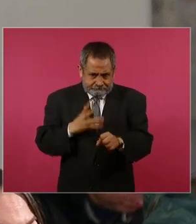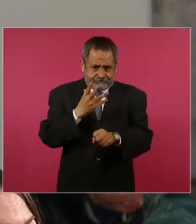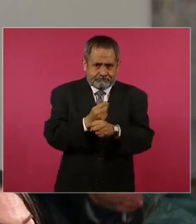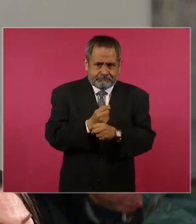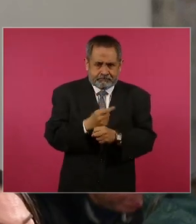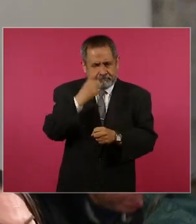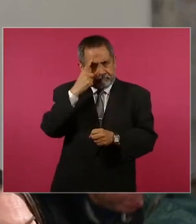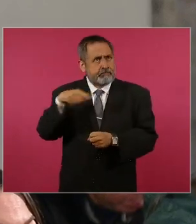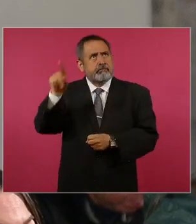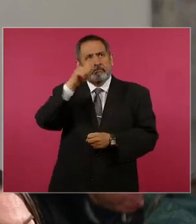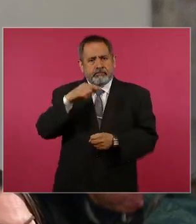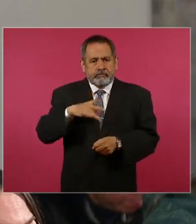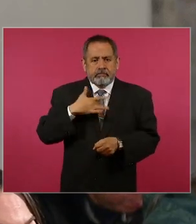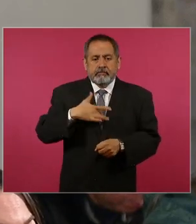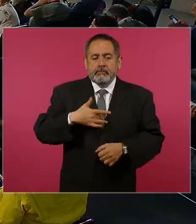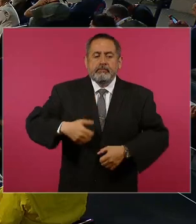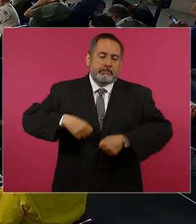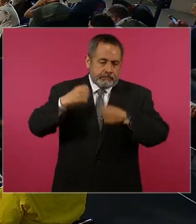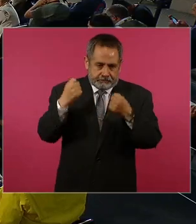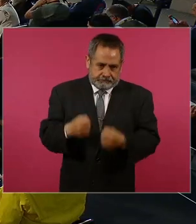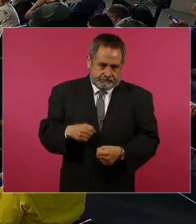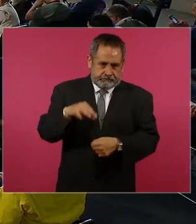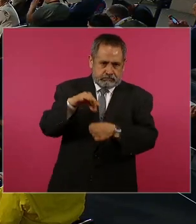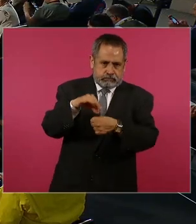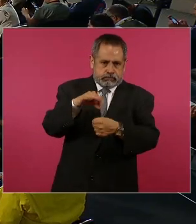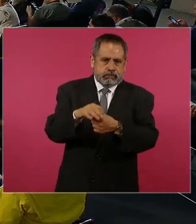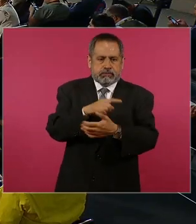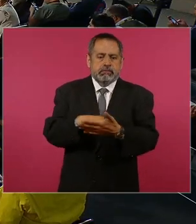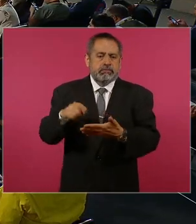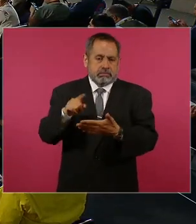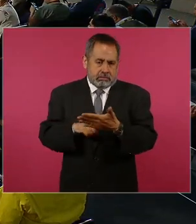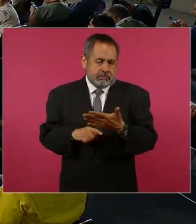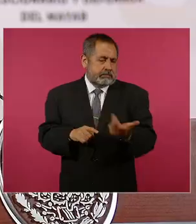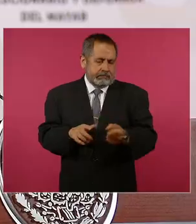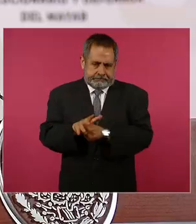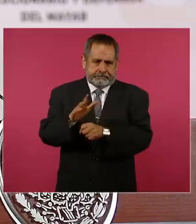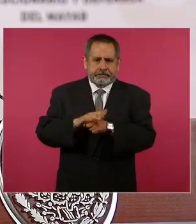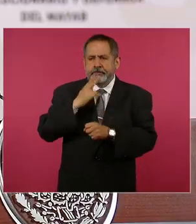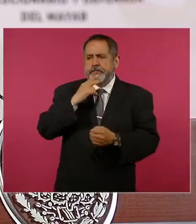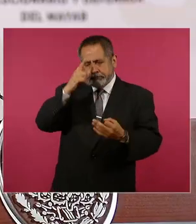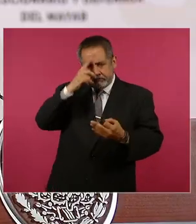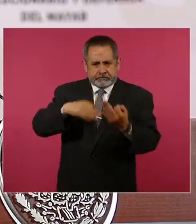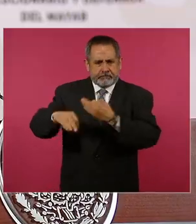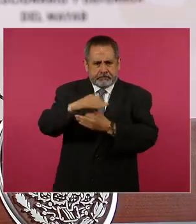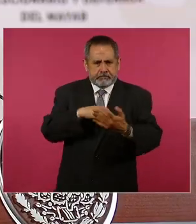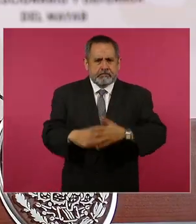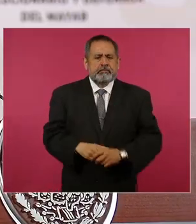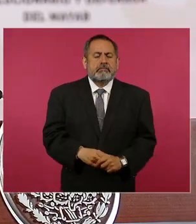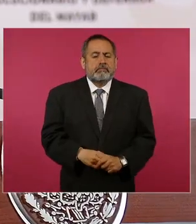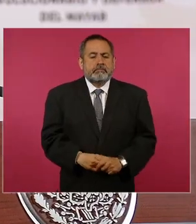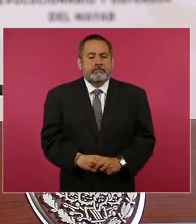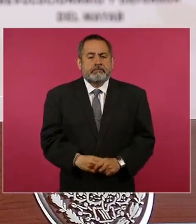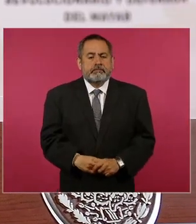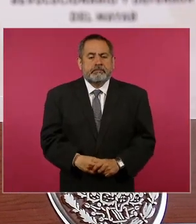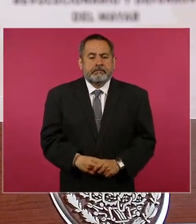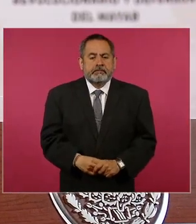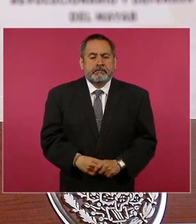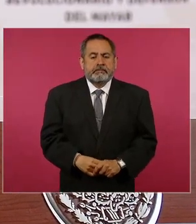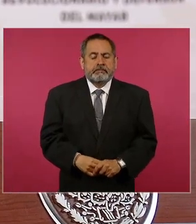voto, ya que pues son una fuente importante de recursos para todos los mexicanos. Sí, se